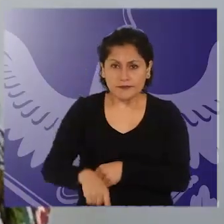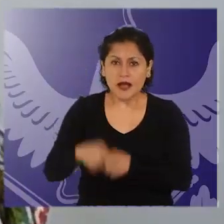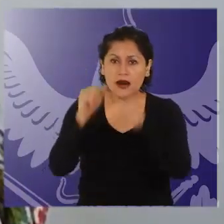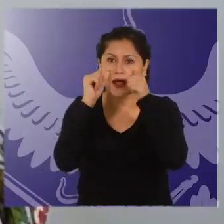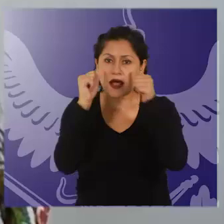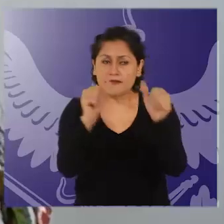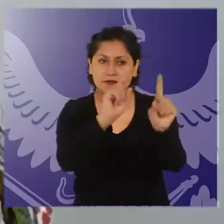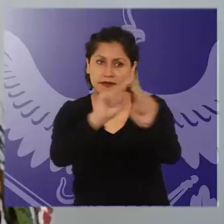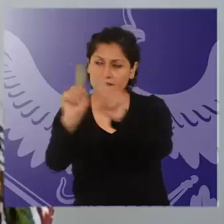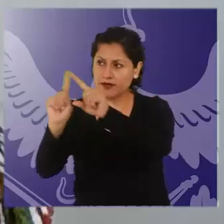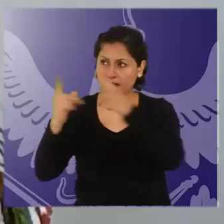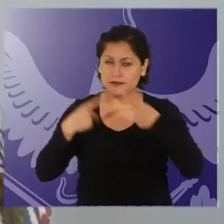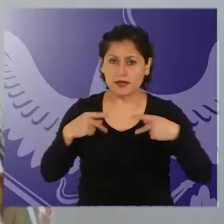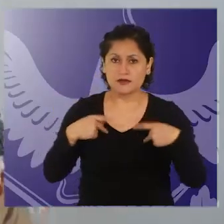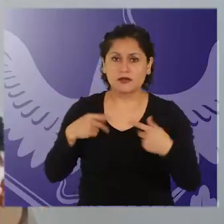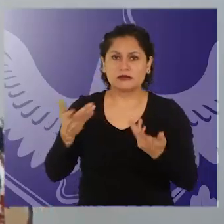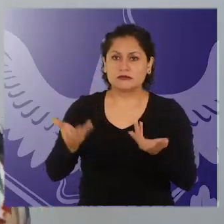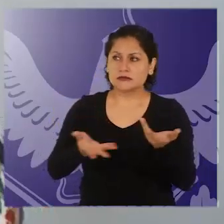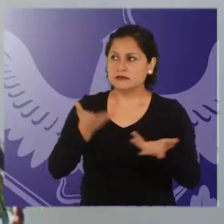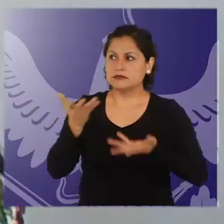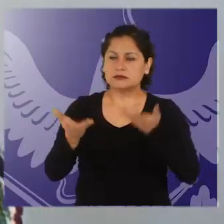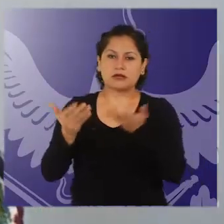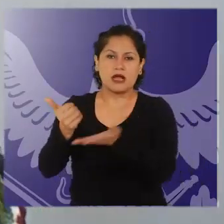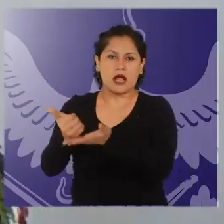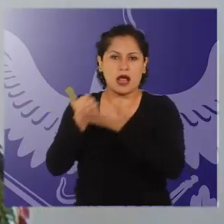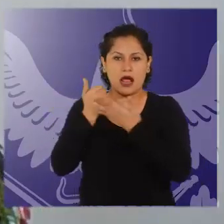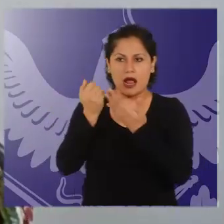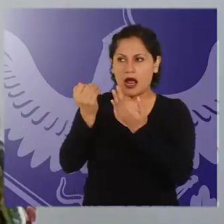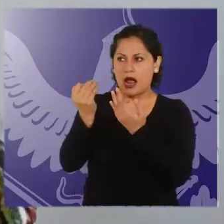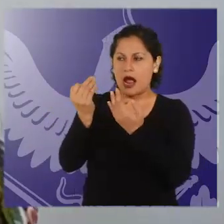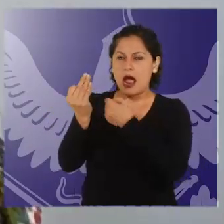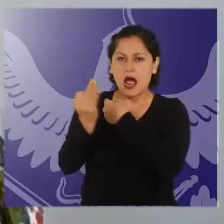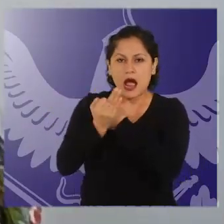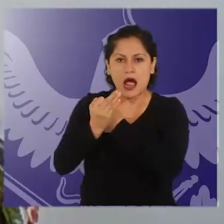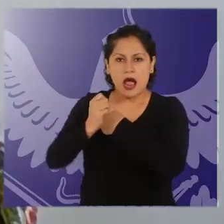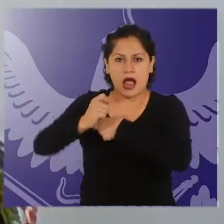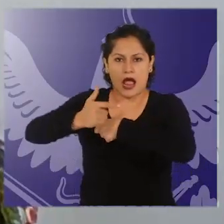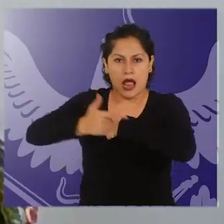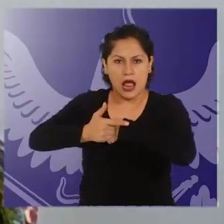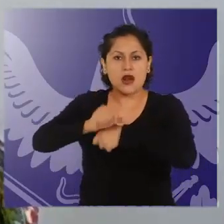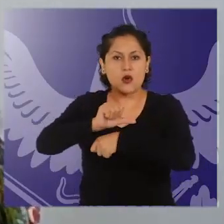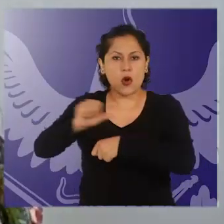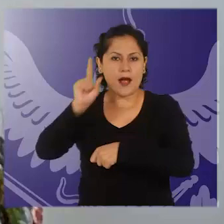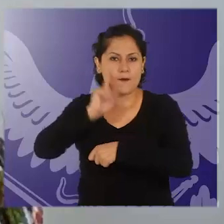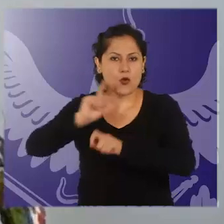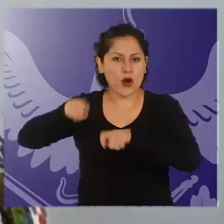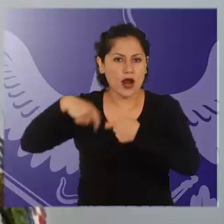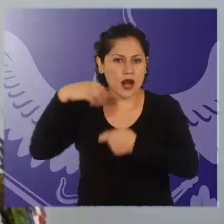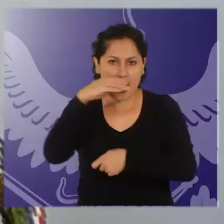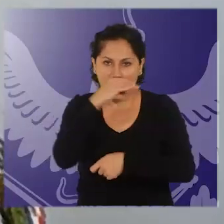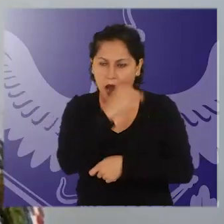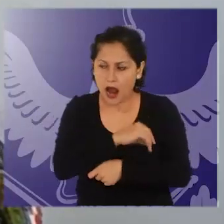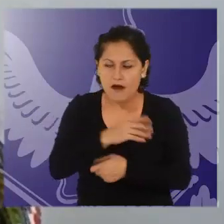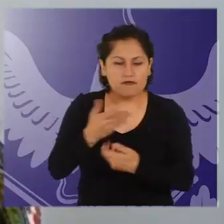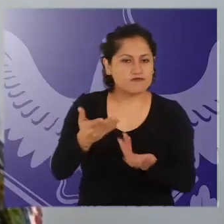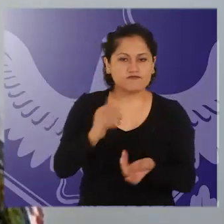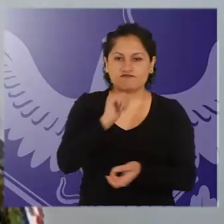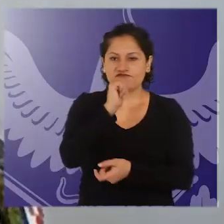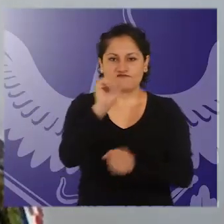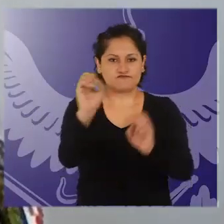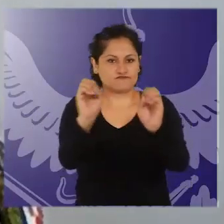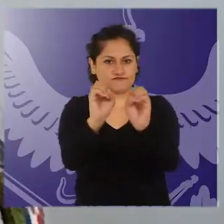las enfermedades cotidianas. No hay ningún apoyo específico que se esté dando a mujeres afromexicanas, a